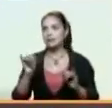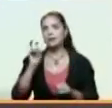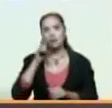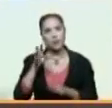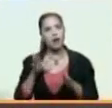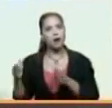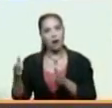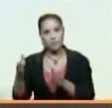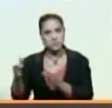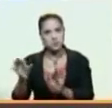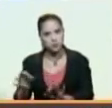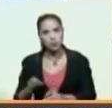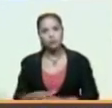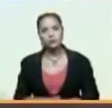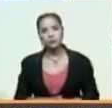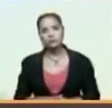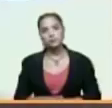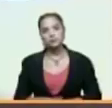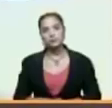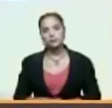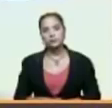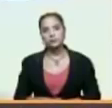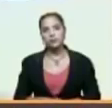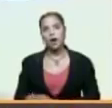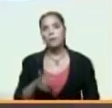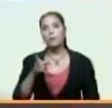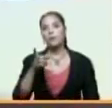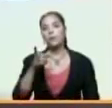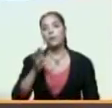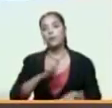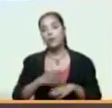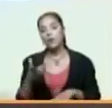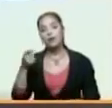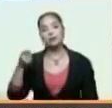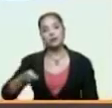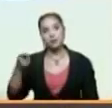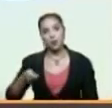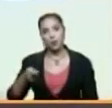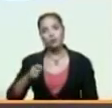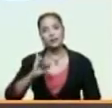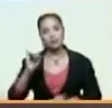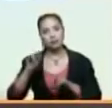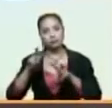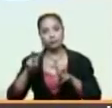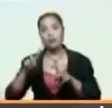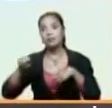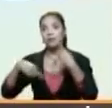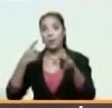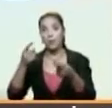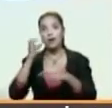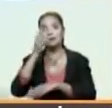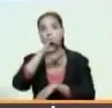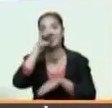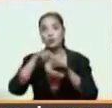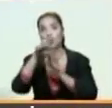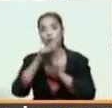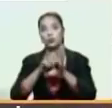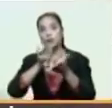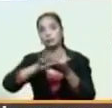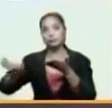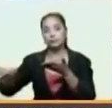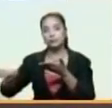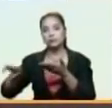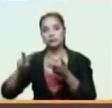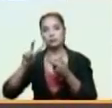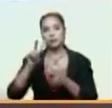ahí por el TCJ y que luego fue removida por la Asamblea Nacional Constituyente. Utilizó la